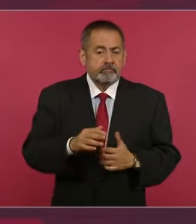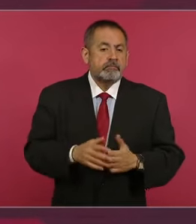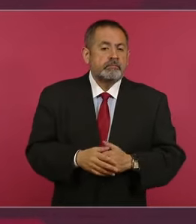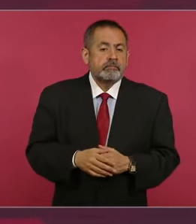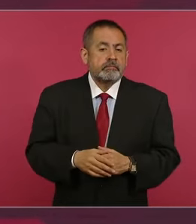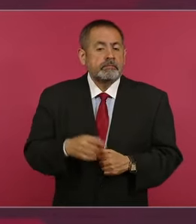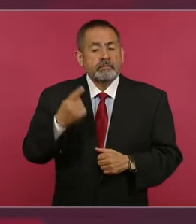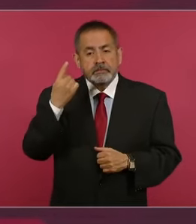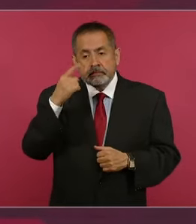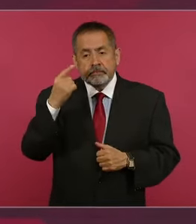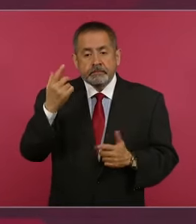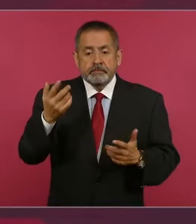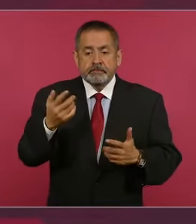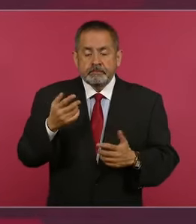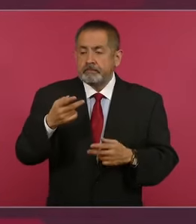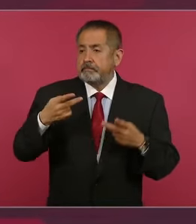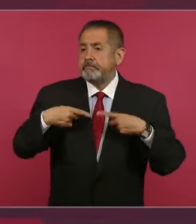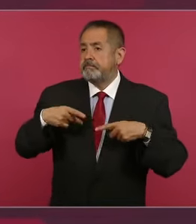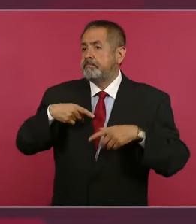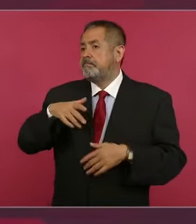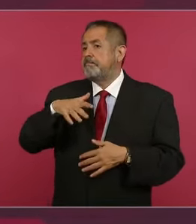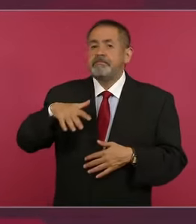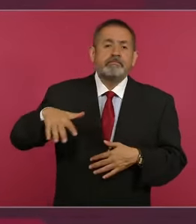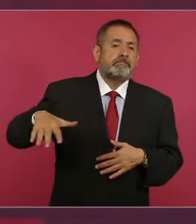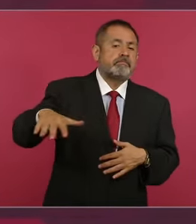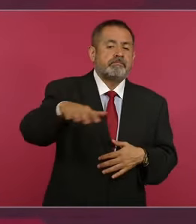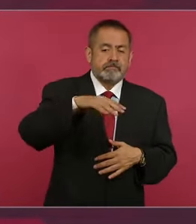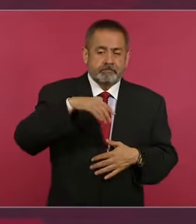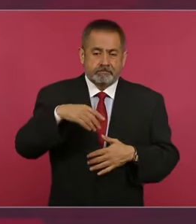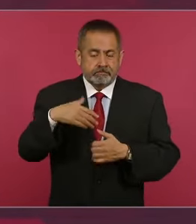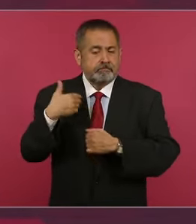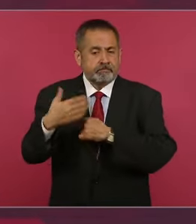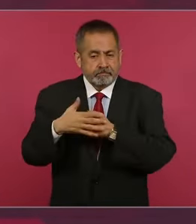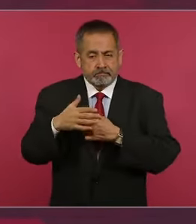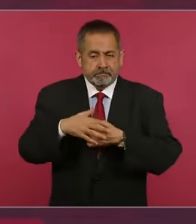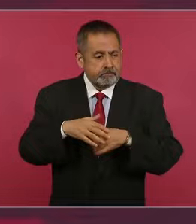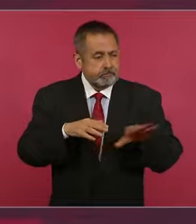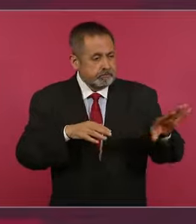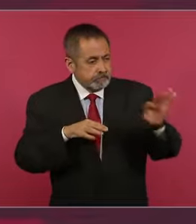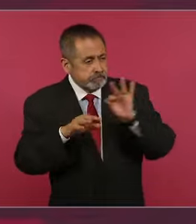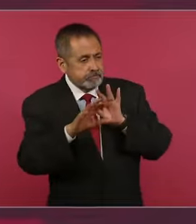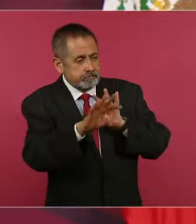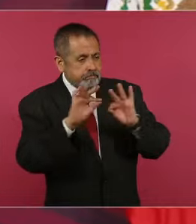para que el pueblo elija a los jueces,